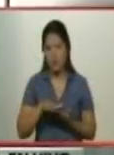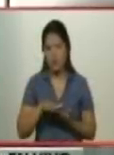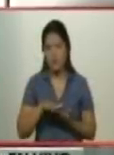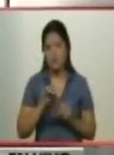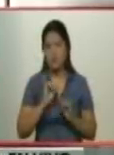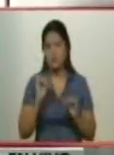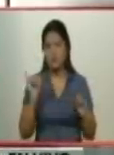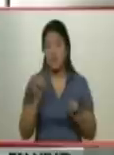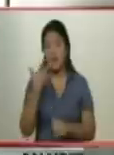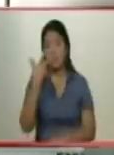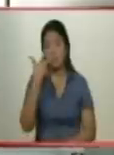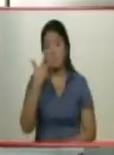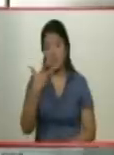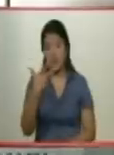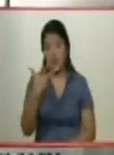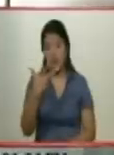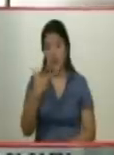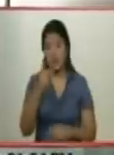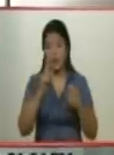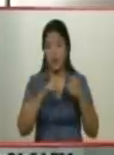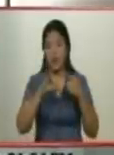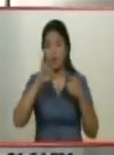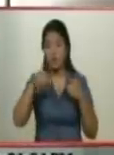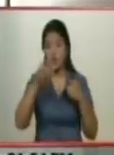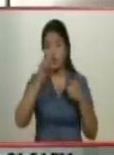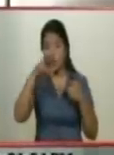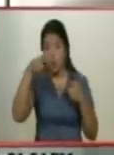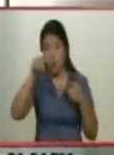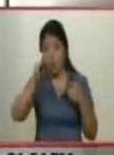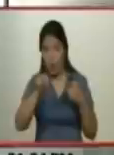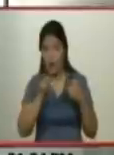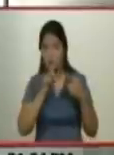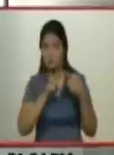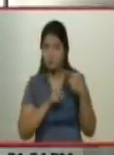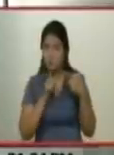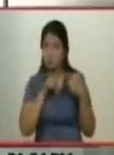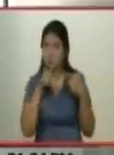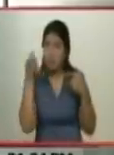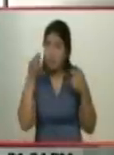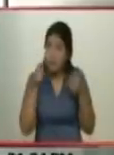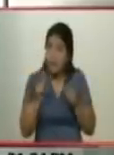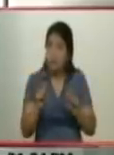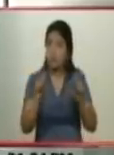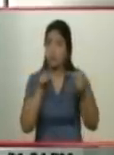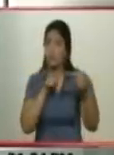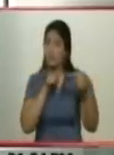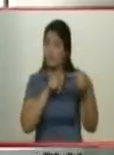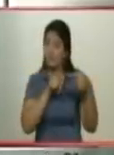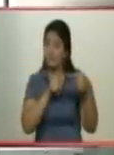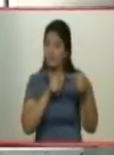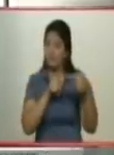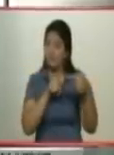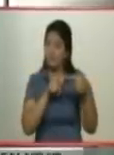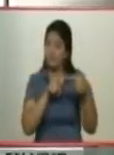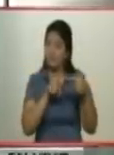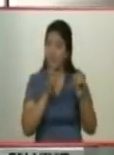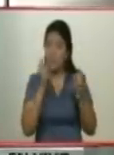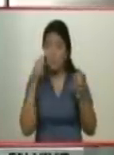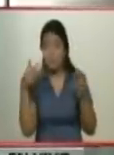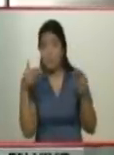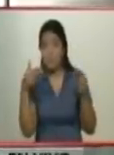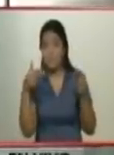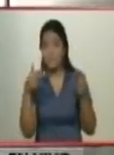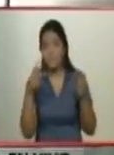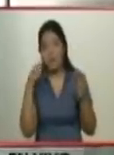bajas tres elementos de Johan Funes quien pretendió cometer un delito y fue sorprendido en